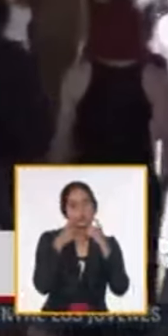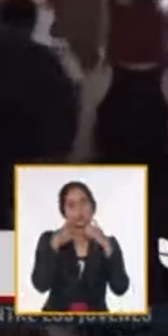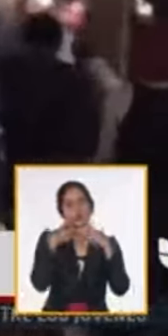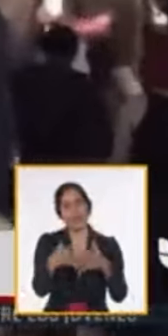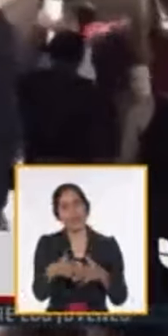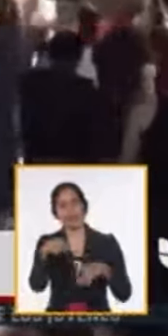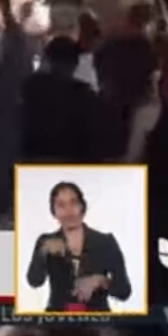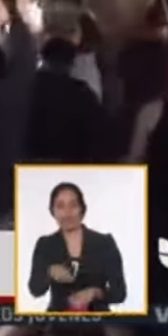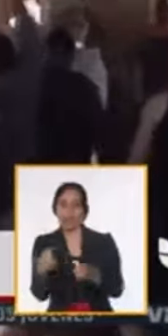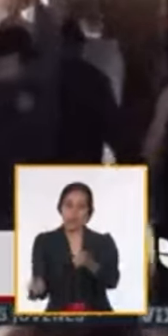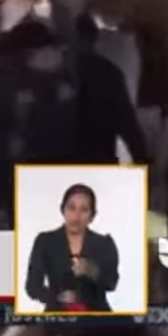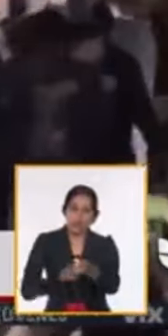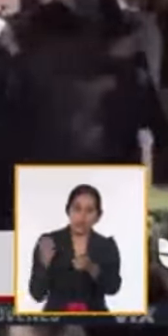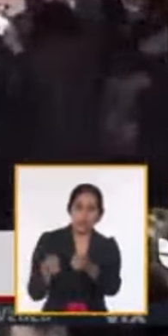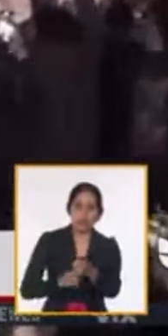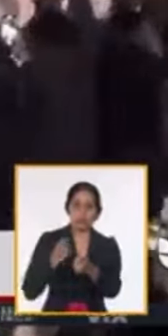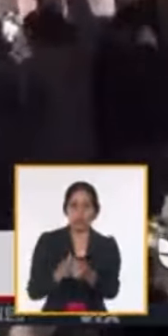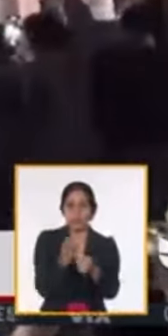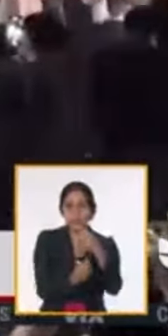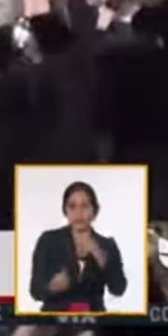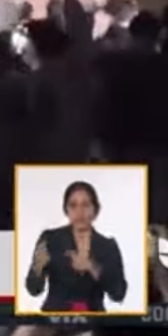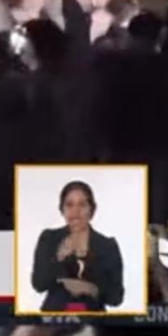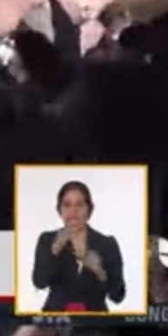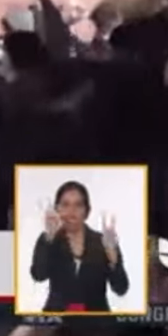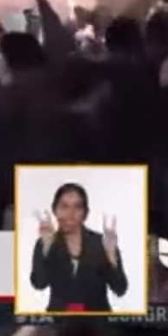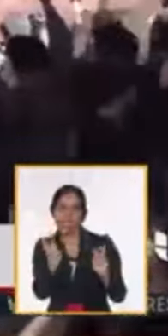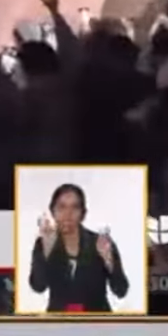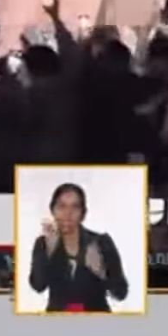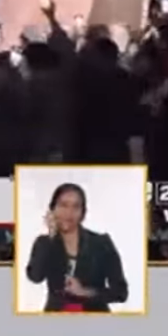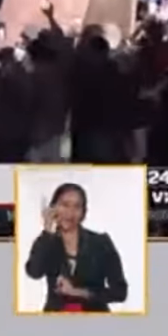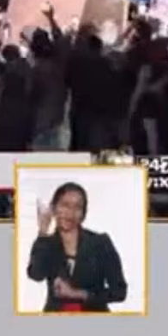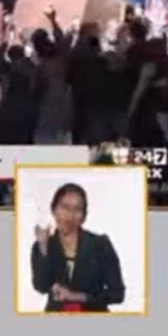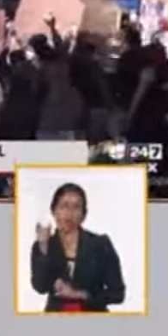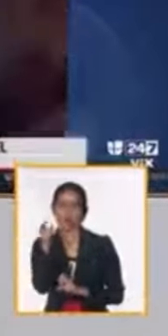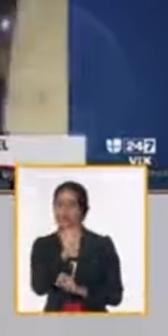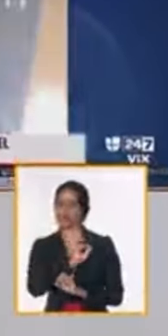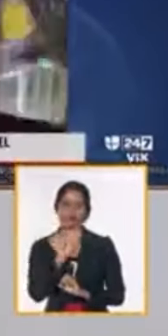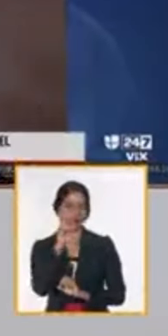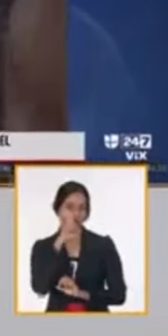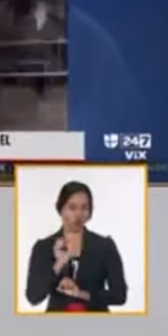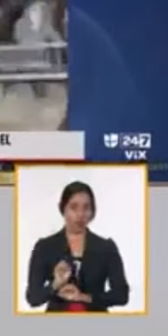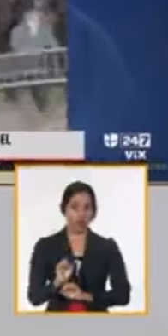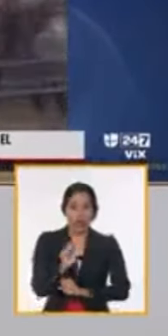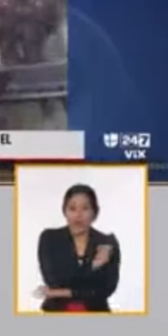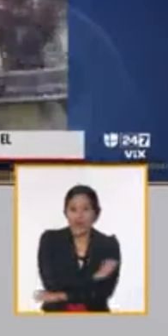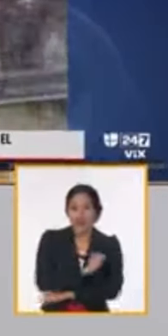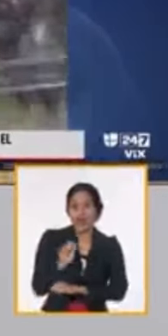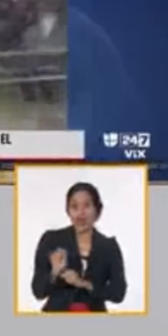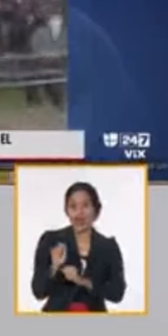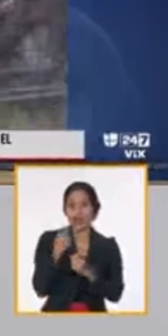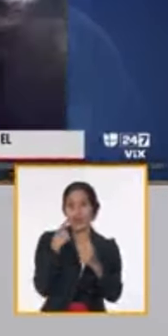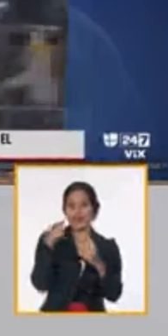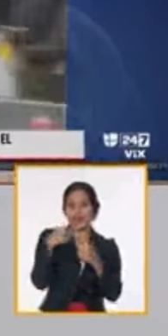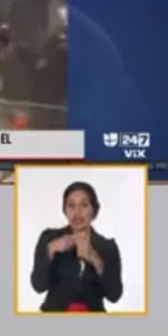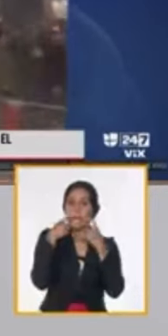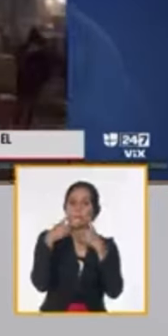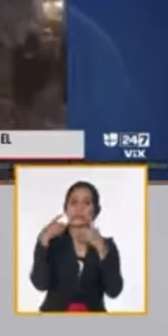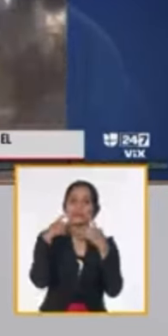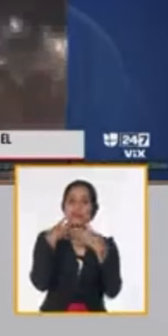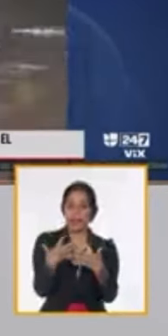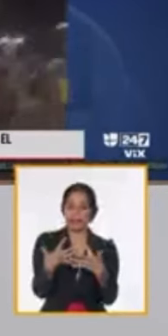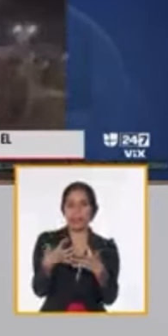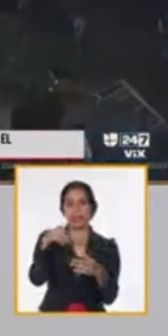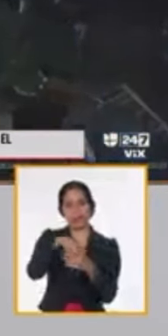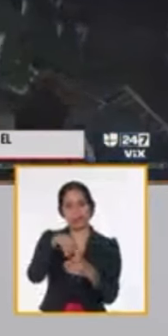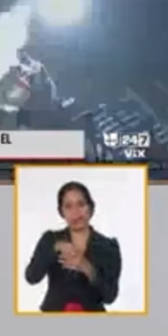lucha solamente por temas ideológicos, sino porque es algo material que hacemos. Es lograr el poder para que se haga lo